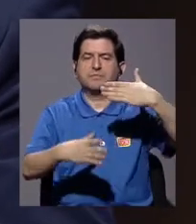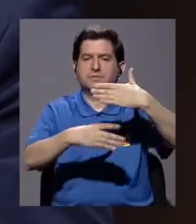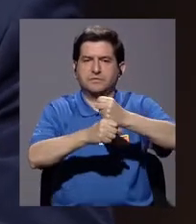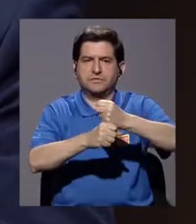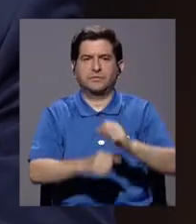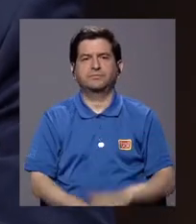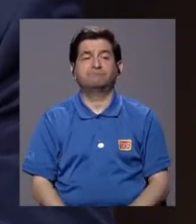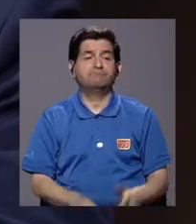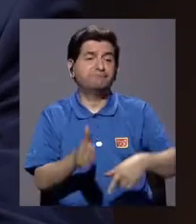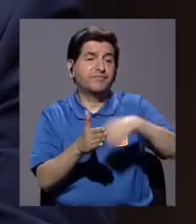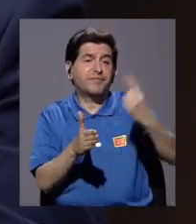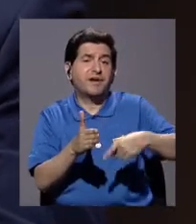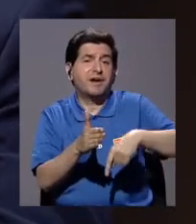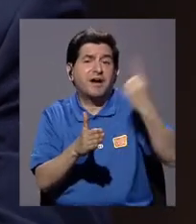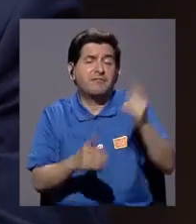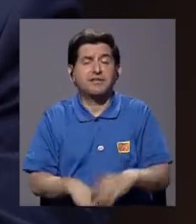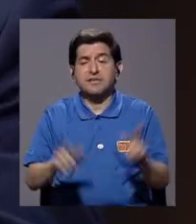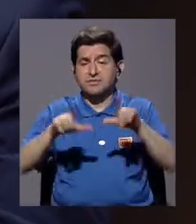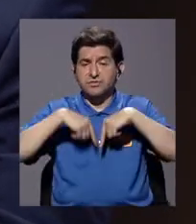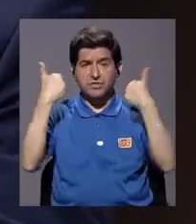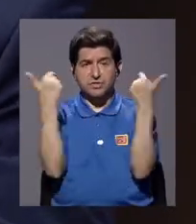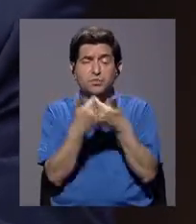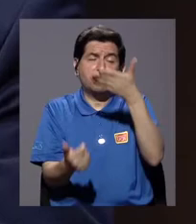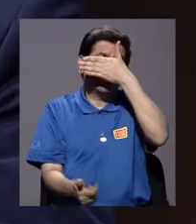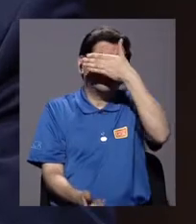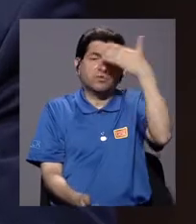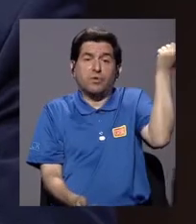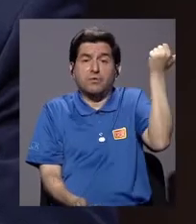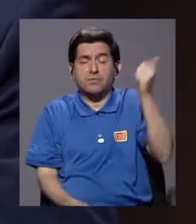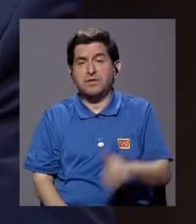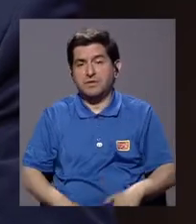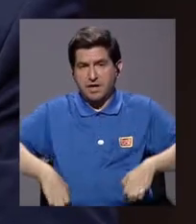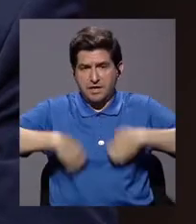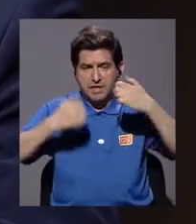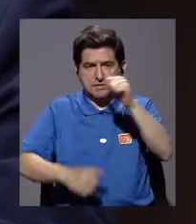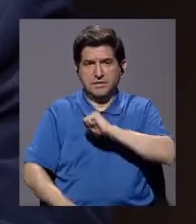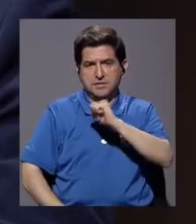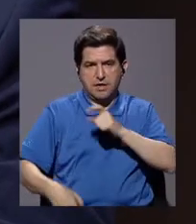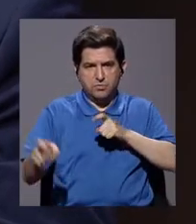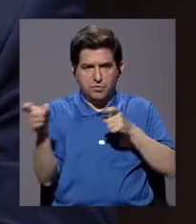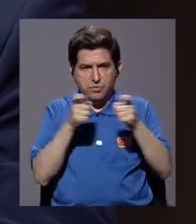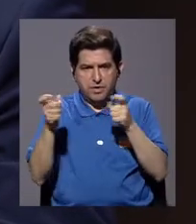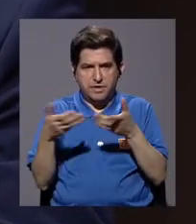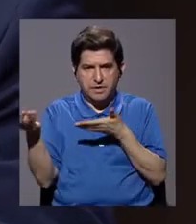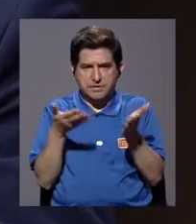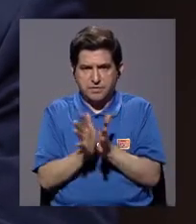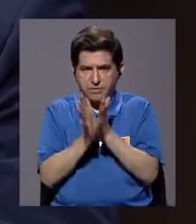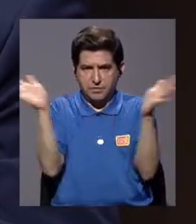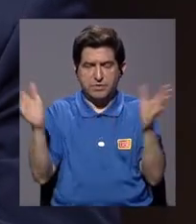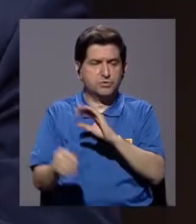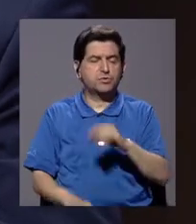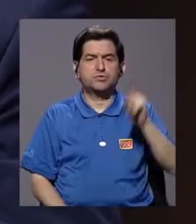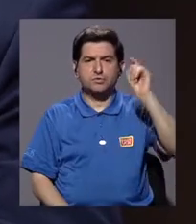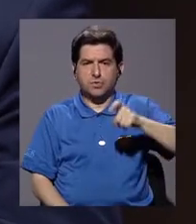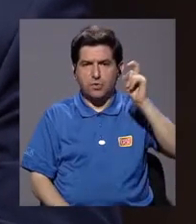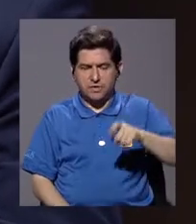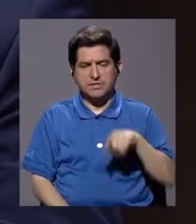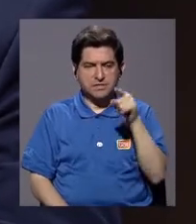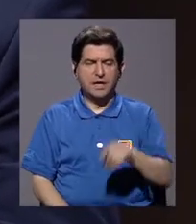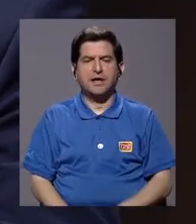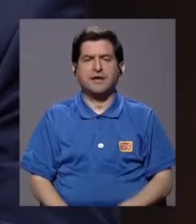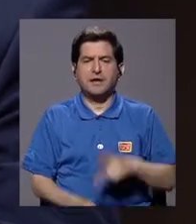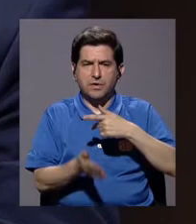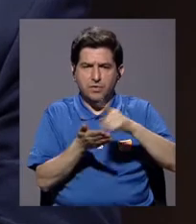que se requieren. Y hay veces, hay sectores que se les olvida que existe la ARECEP o que existen la necesidad de tarifas